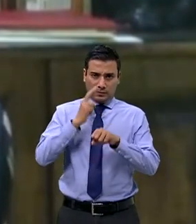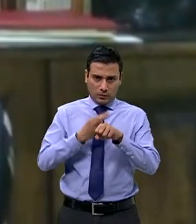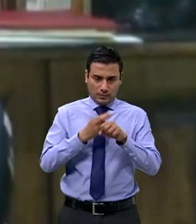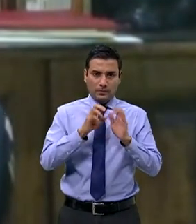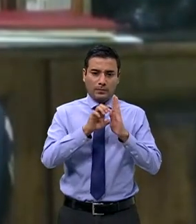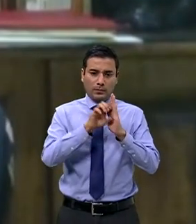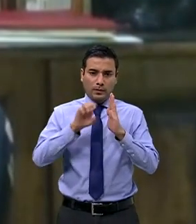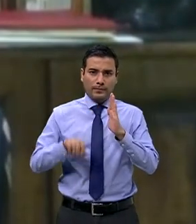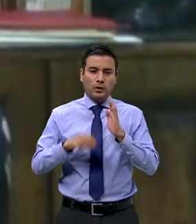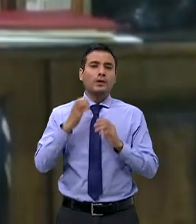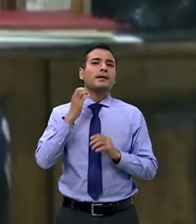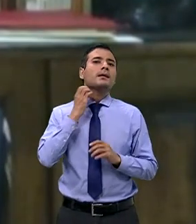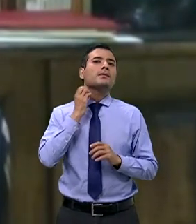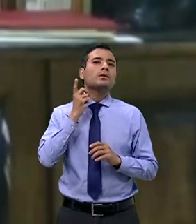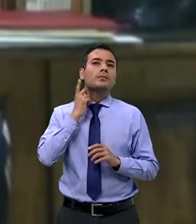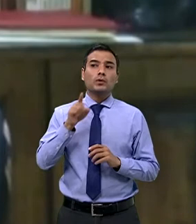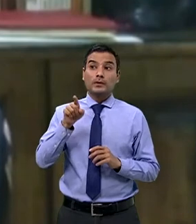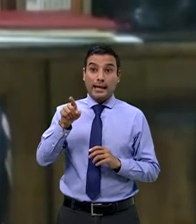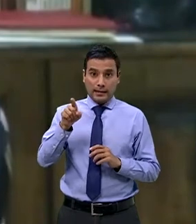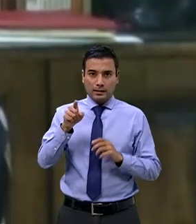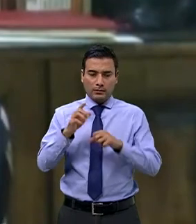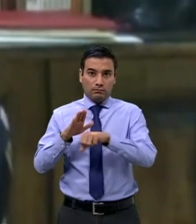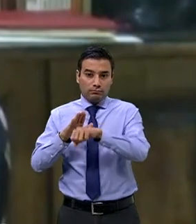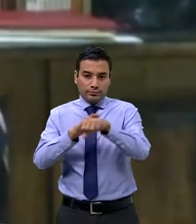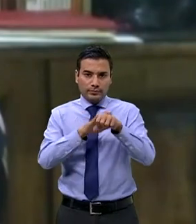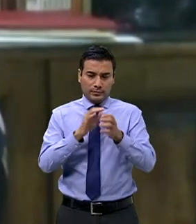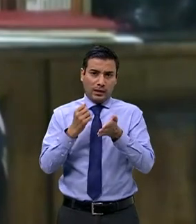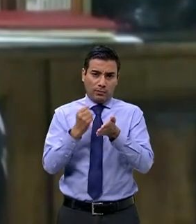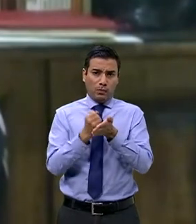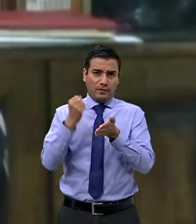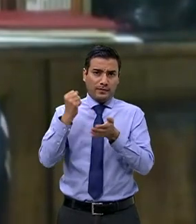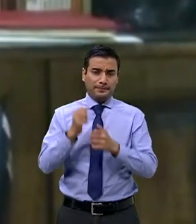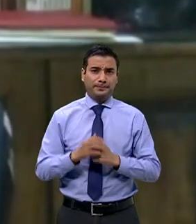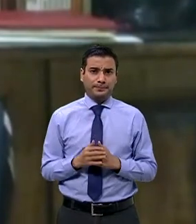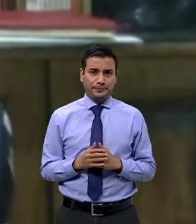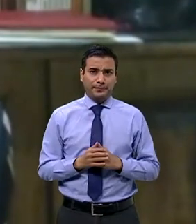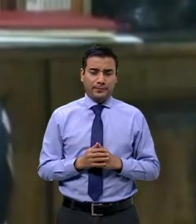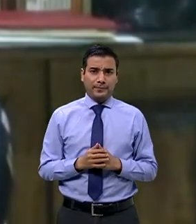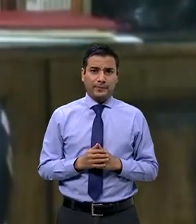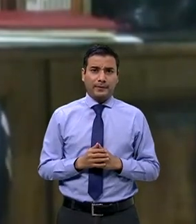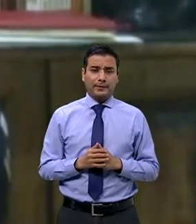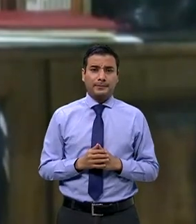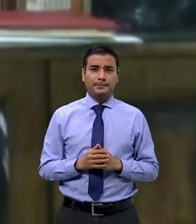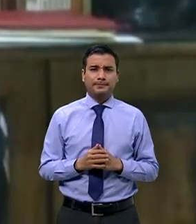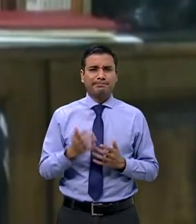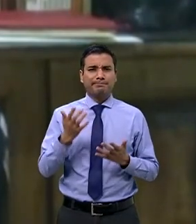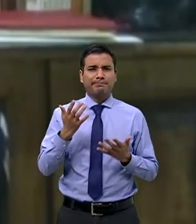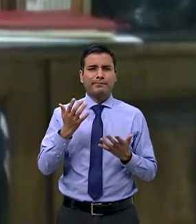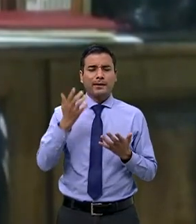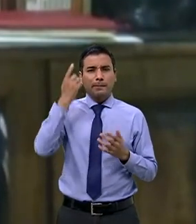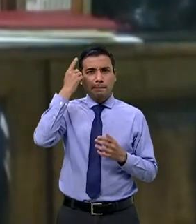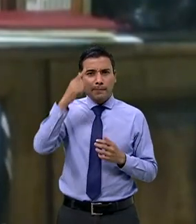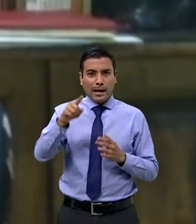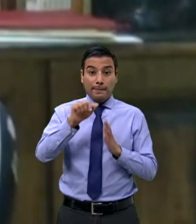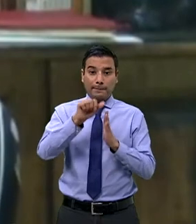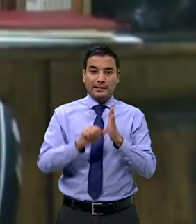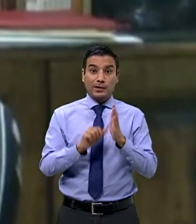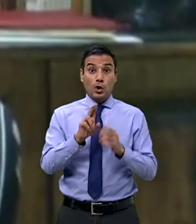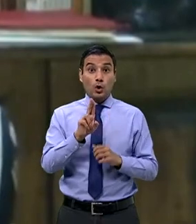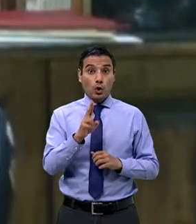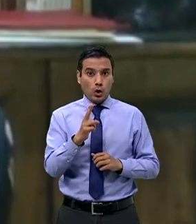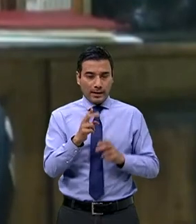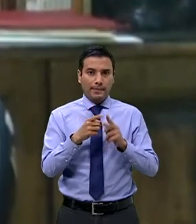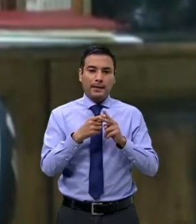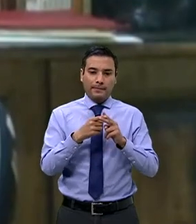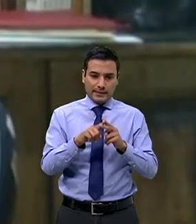diputados y diputadas aprobó la convocatoria y la programa la promueva en primera instancia para que desde el mes de noviembre empezará